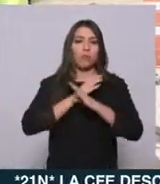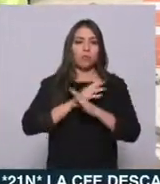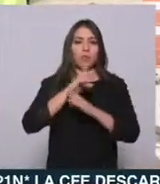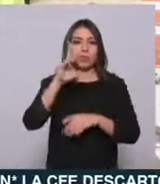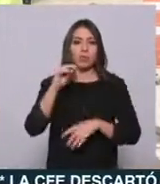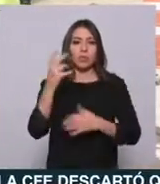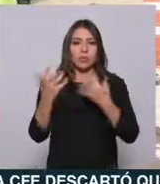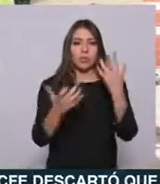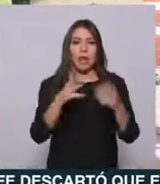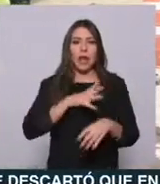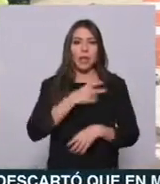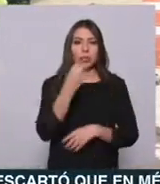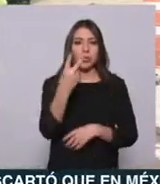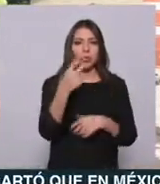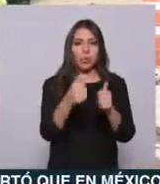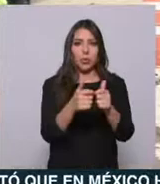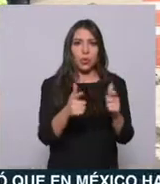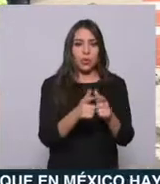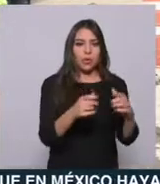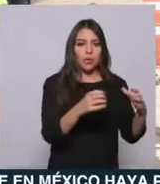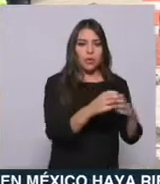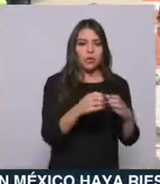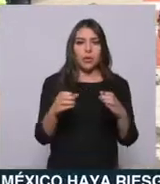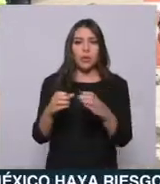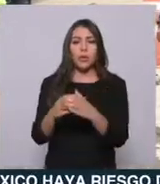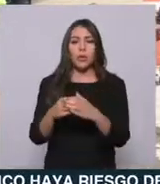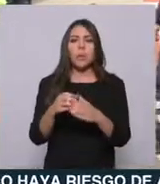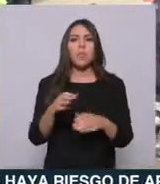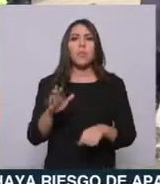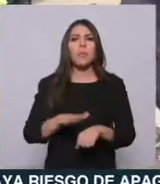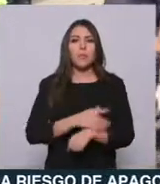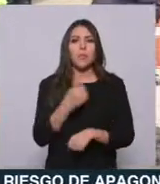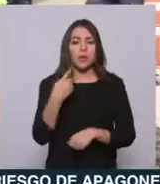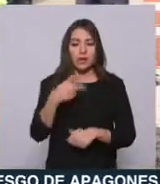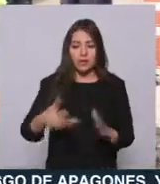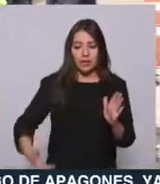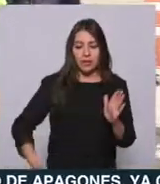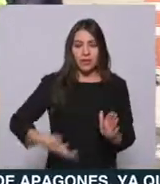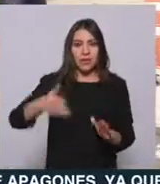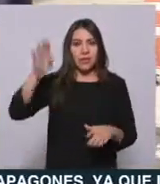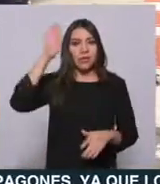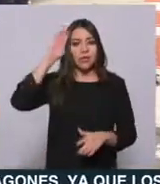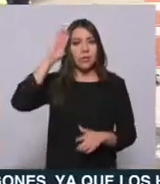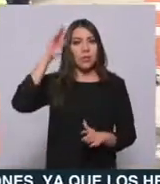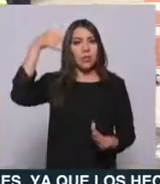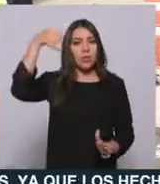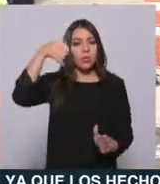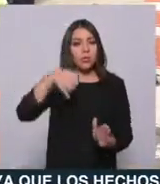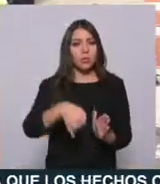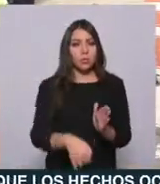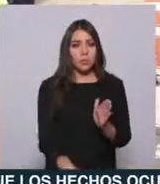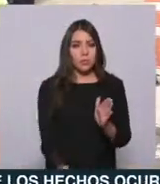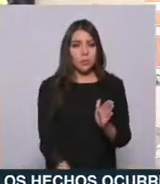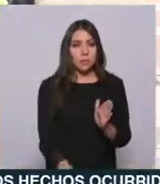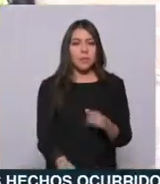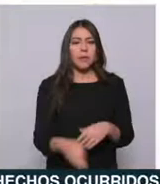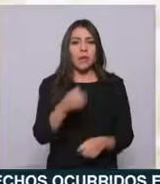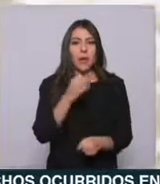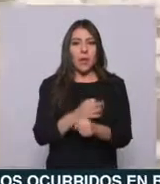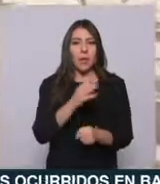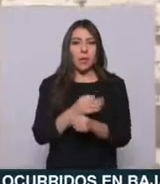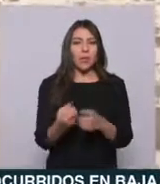el de derrumbe, por la profundidad que tiene la excavación. ¿Sí? Afortunadamente la fuga está